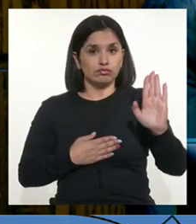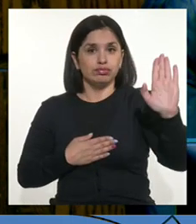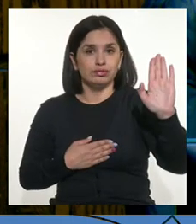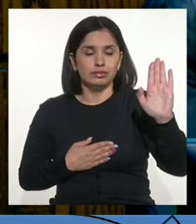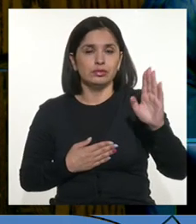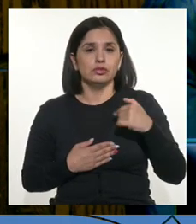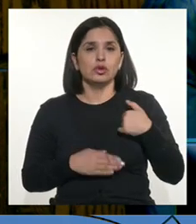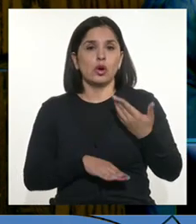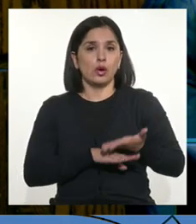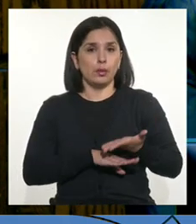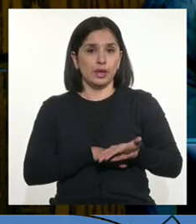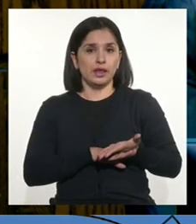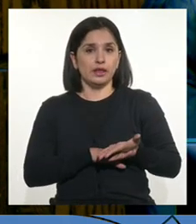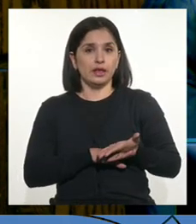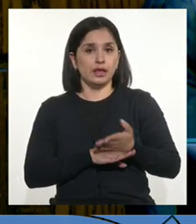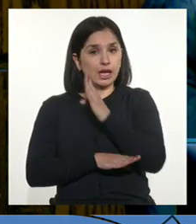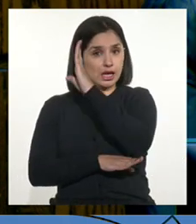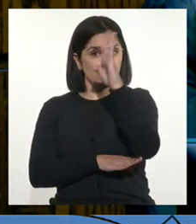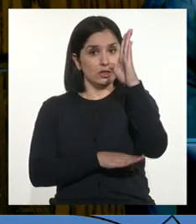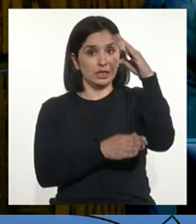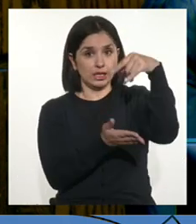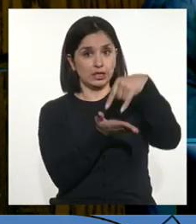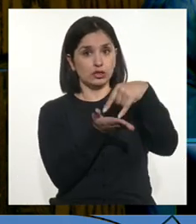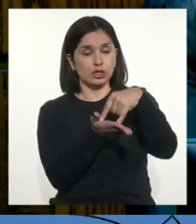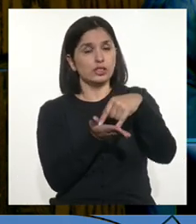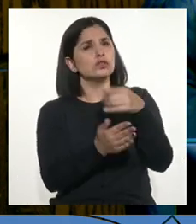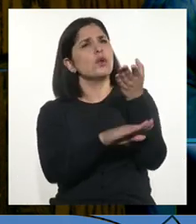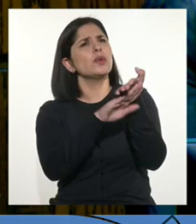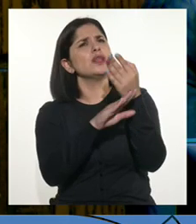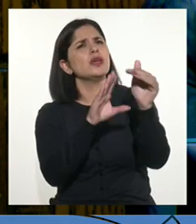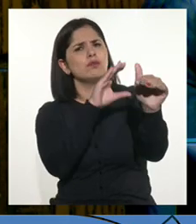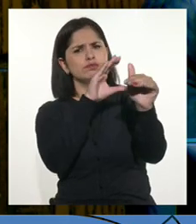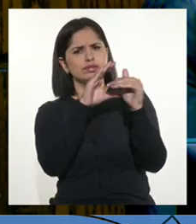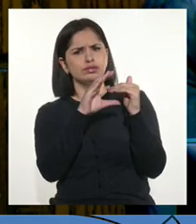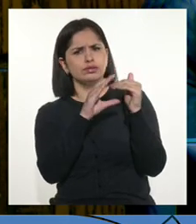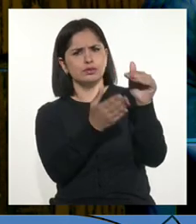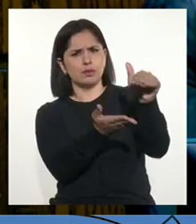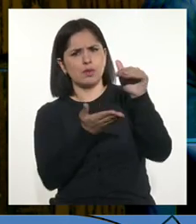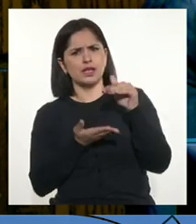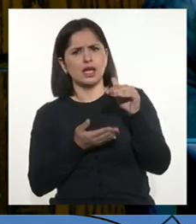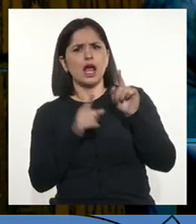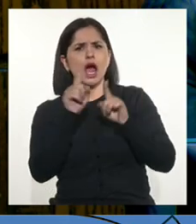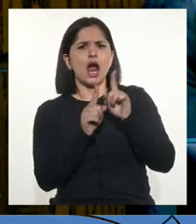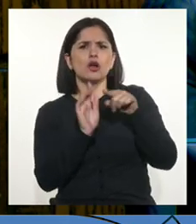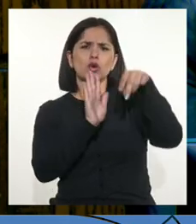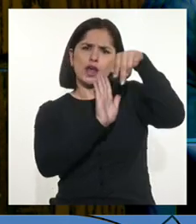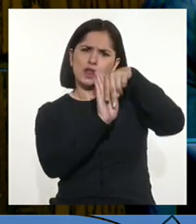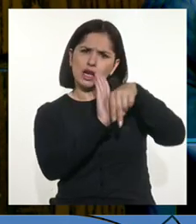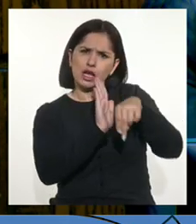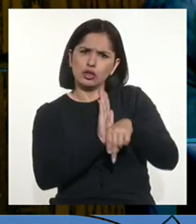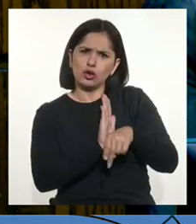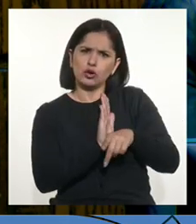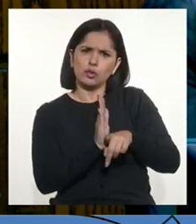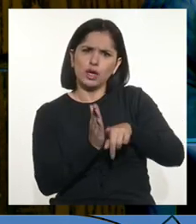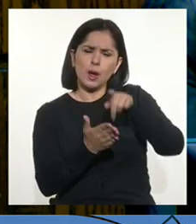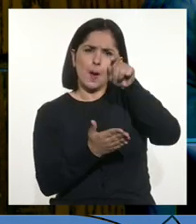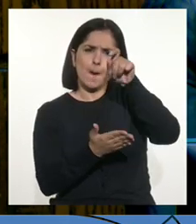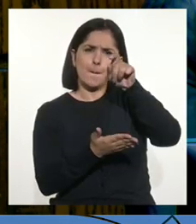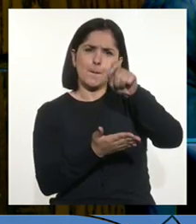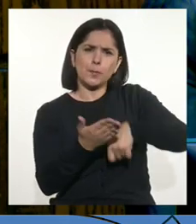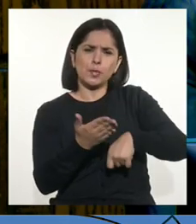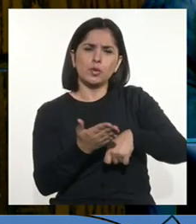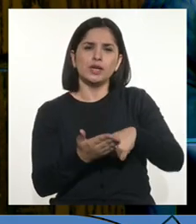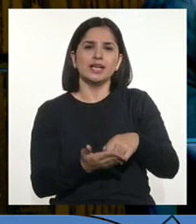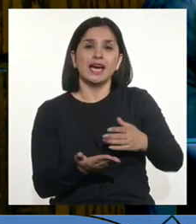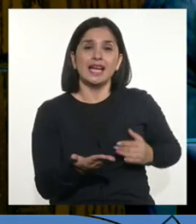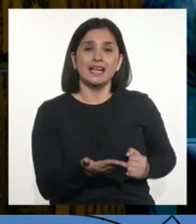en la biblioteca del congreso que me mandaran algunas de las normas dictadas al comienzo de la república en